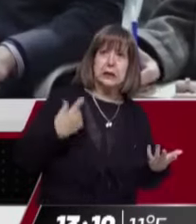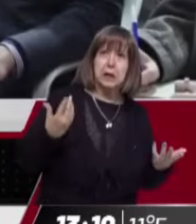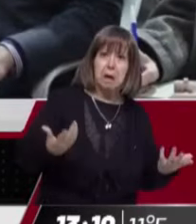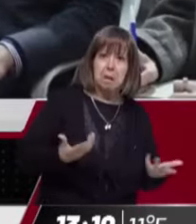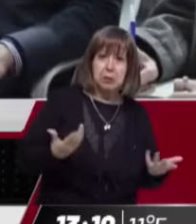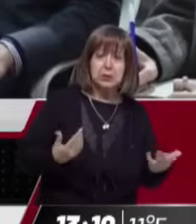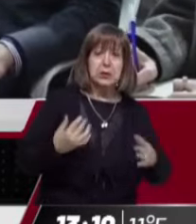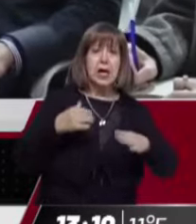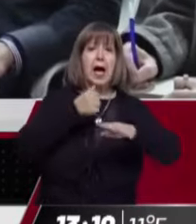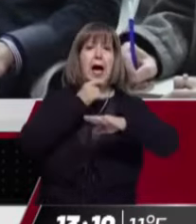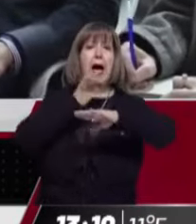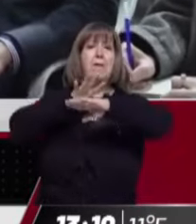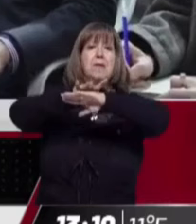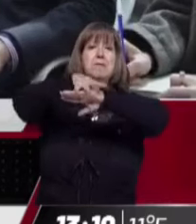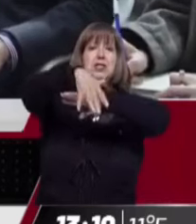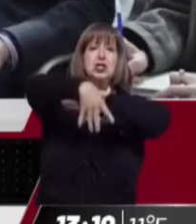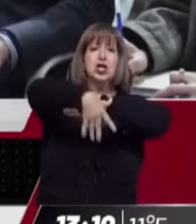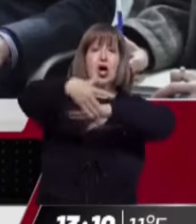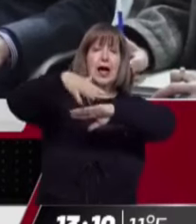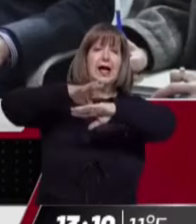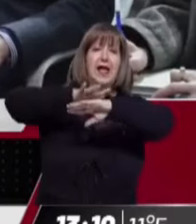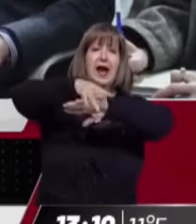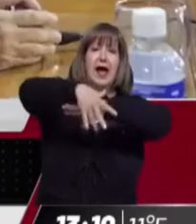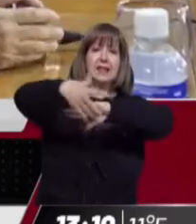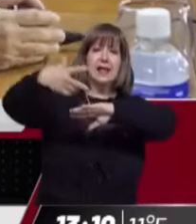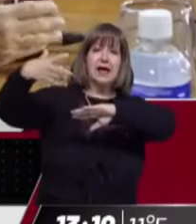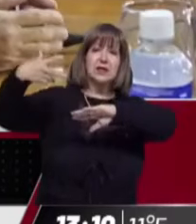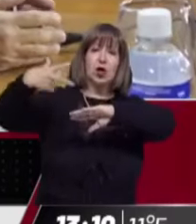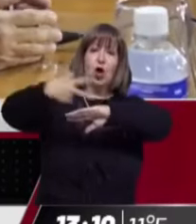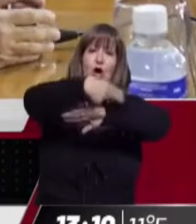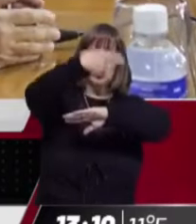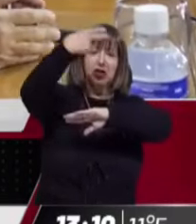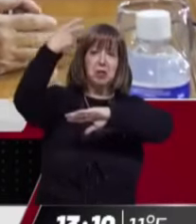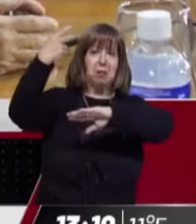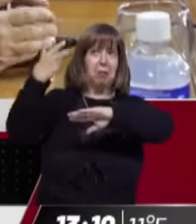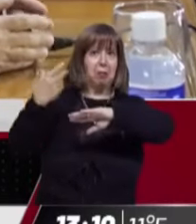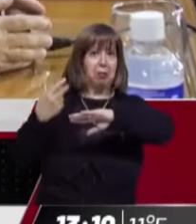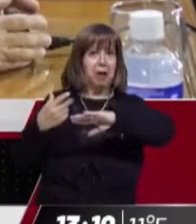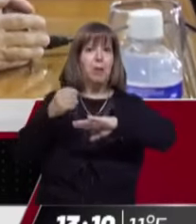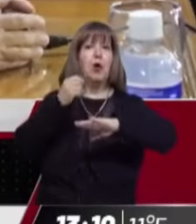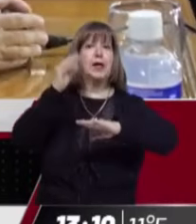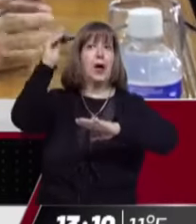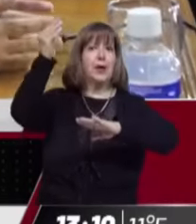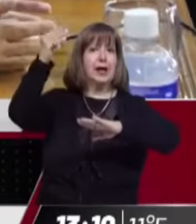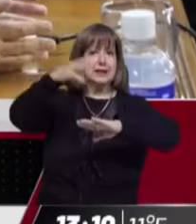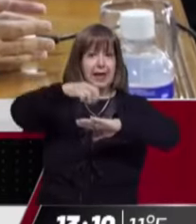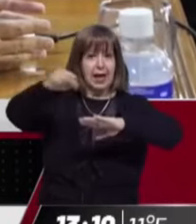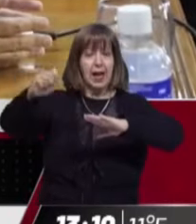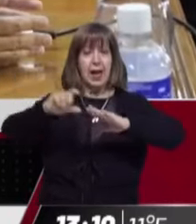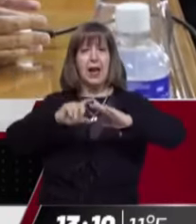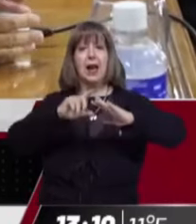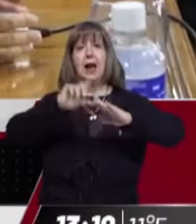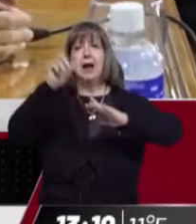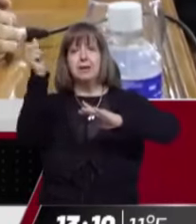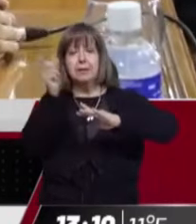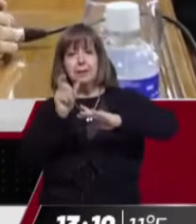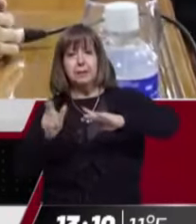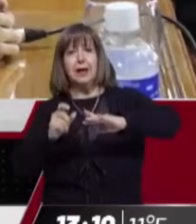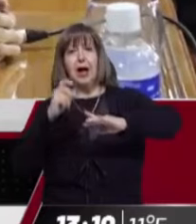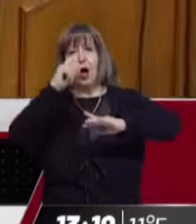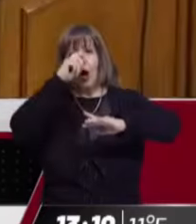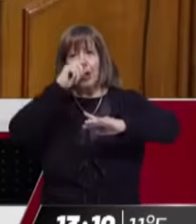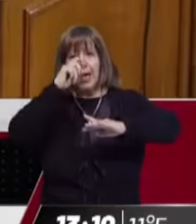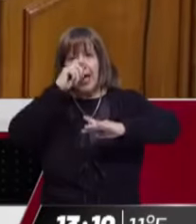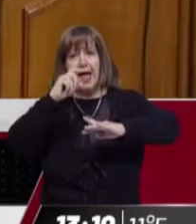las cataratas del Iguazú, desertificamos la Patagonia, perdón, la Mesopotamia, la gente de la